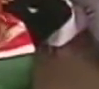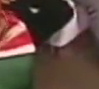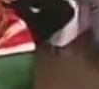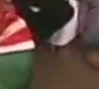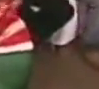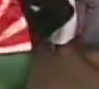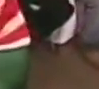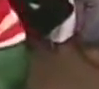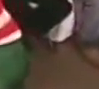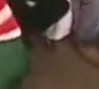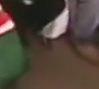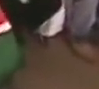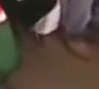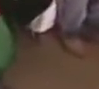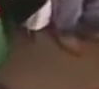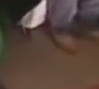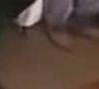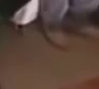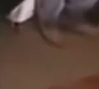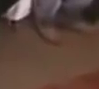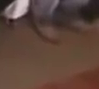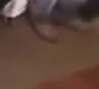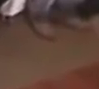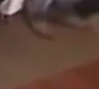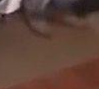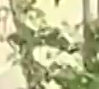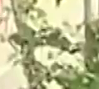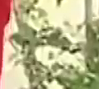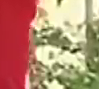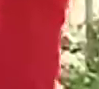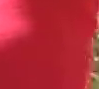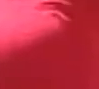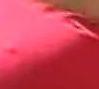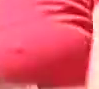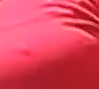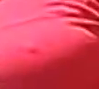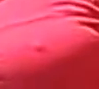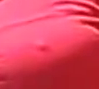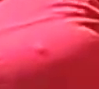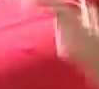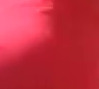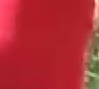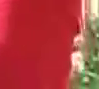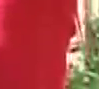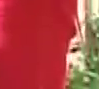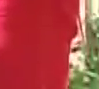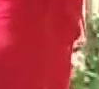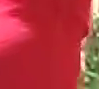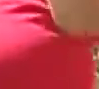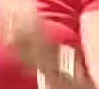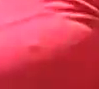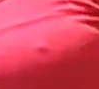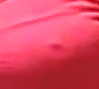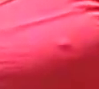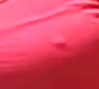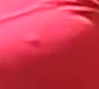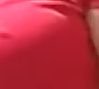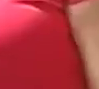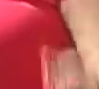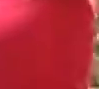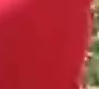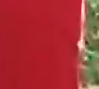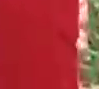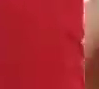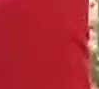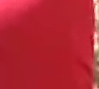Chávez que viva que viva Chávez El eterno que viva nicols maduro viva Que viva la gran misión